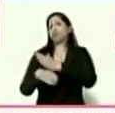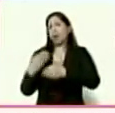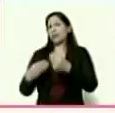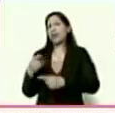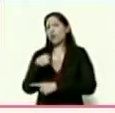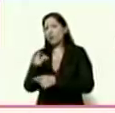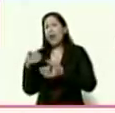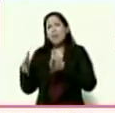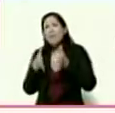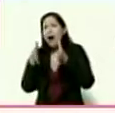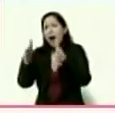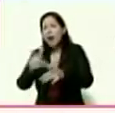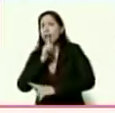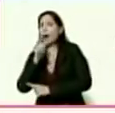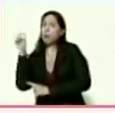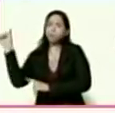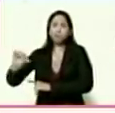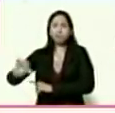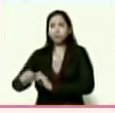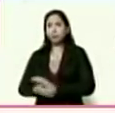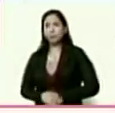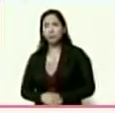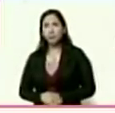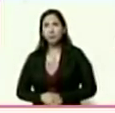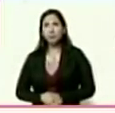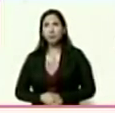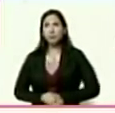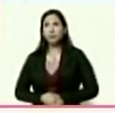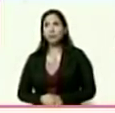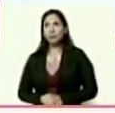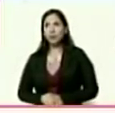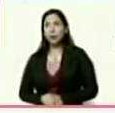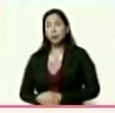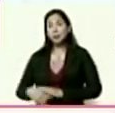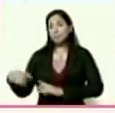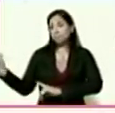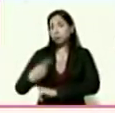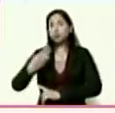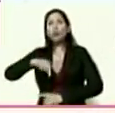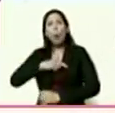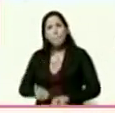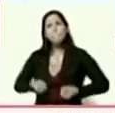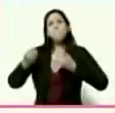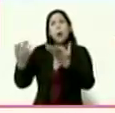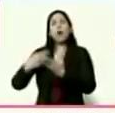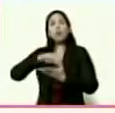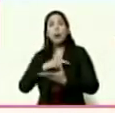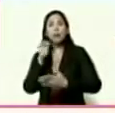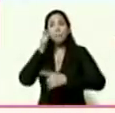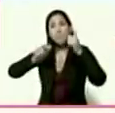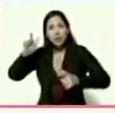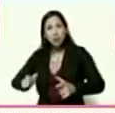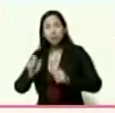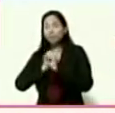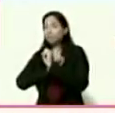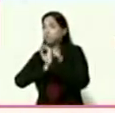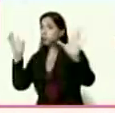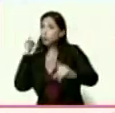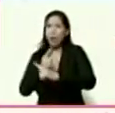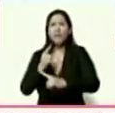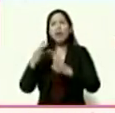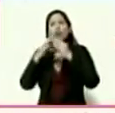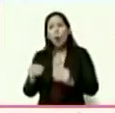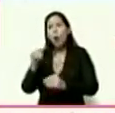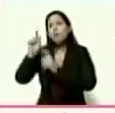camino, pero por muy mal camino. La instrucción que hemos dado a nuestra gente es muy clara. Todo aquel